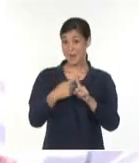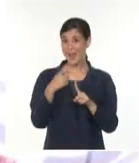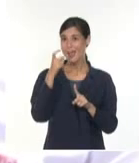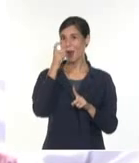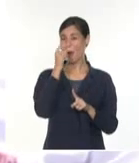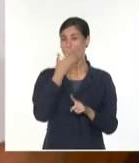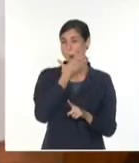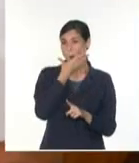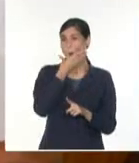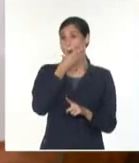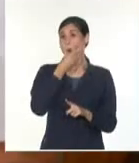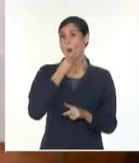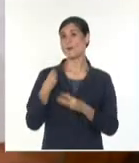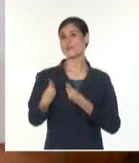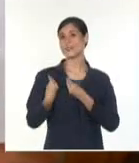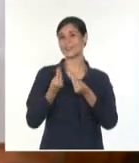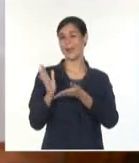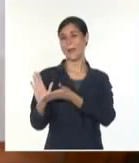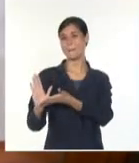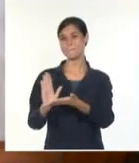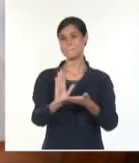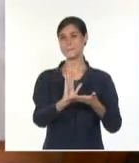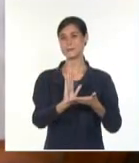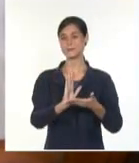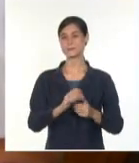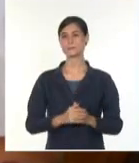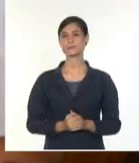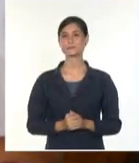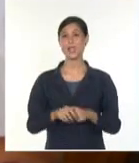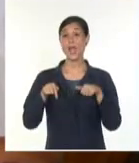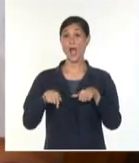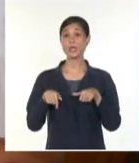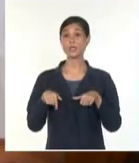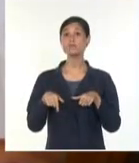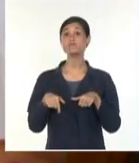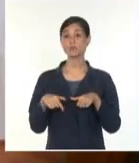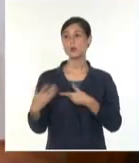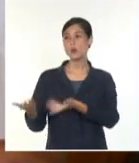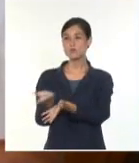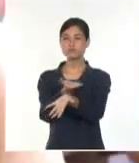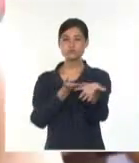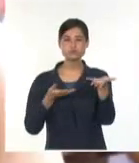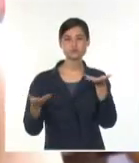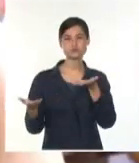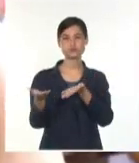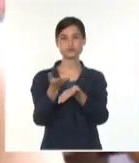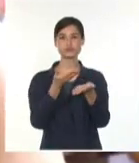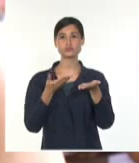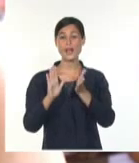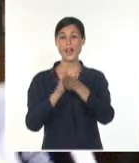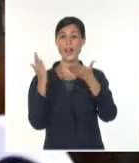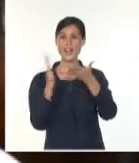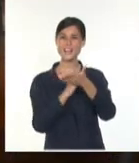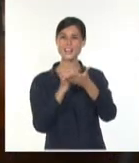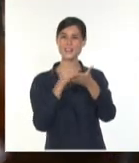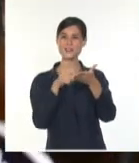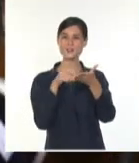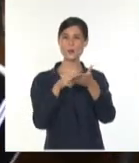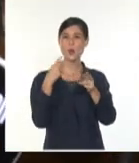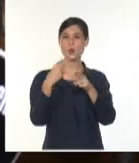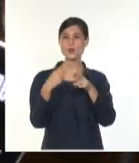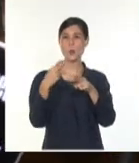tremenda cucalambe el encuentro fue propicio para presentar al libro los peces no lloran del escritor tunero Dimitri